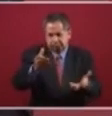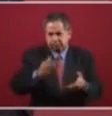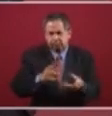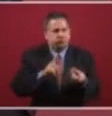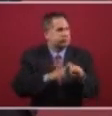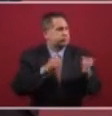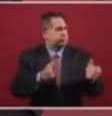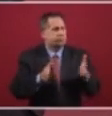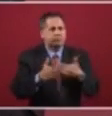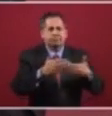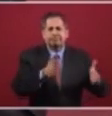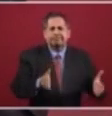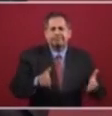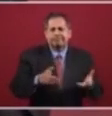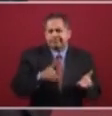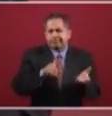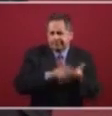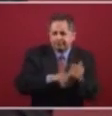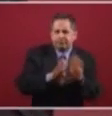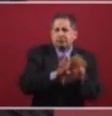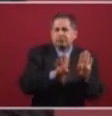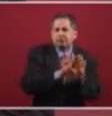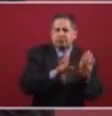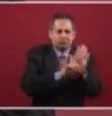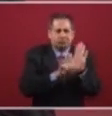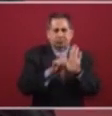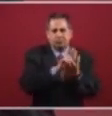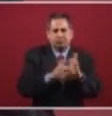las dimensiones del departamento.